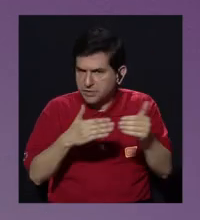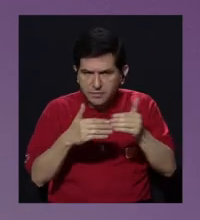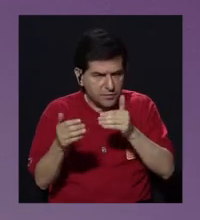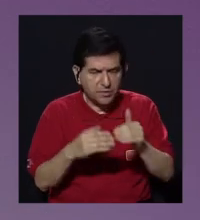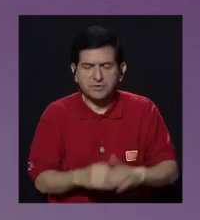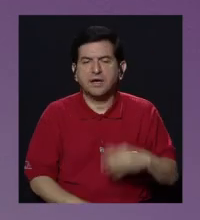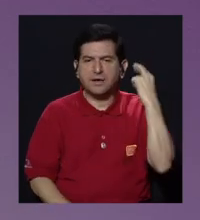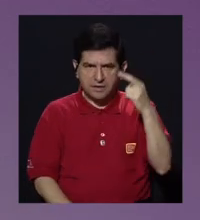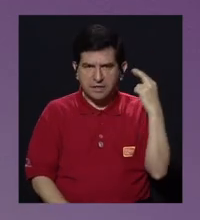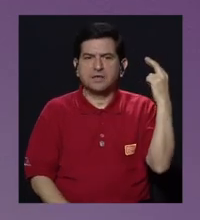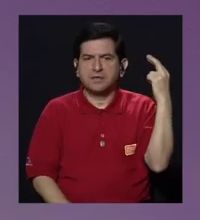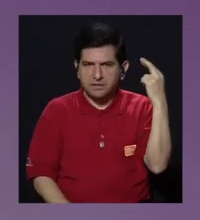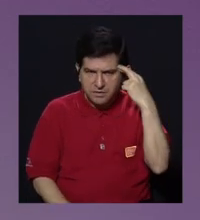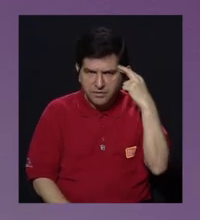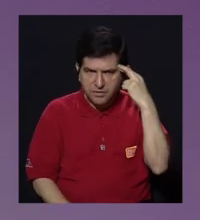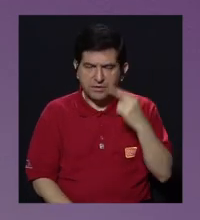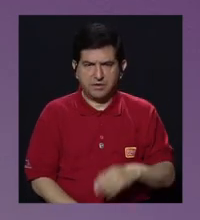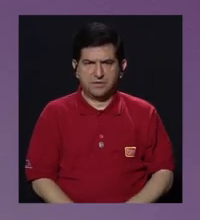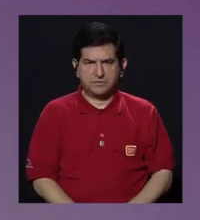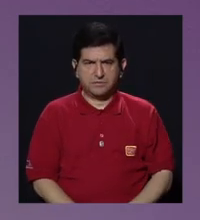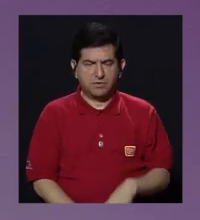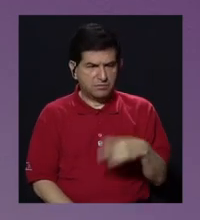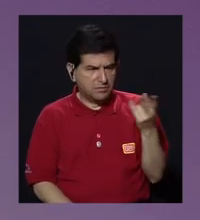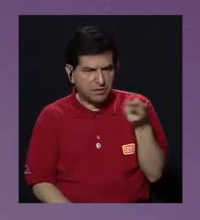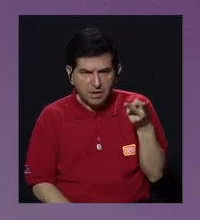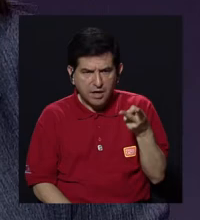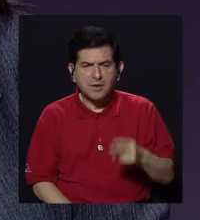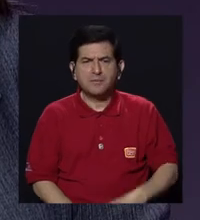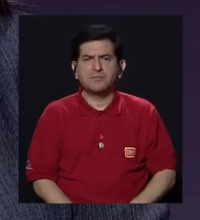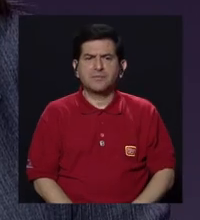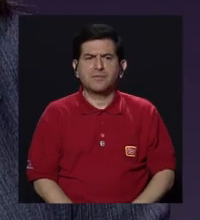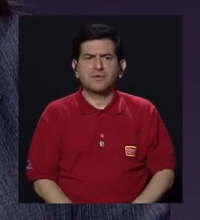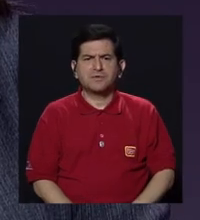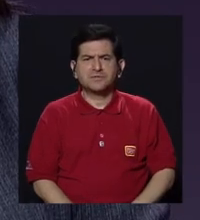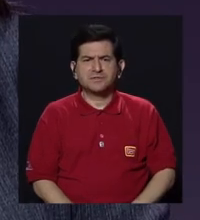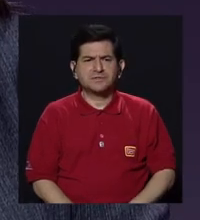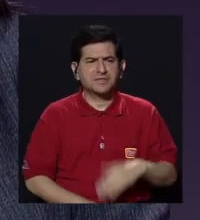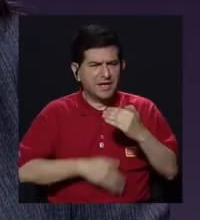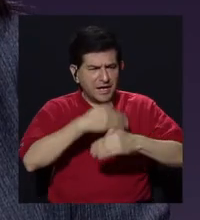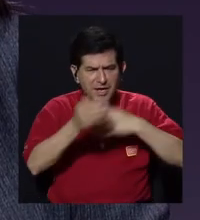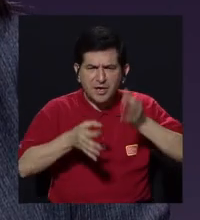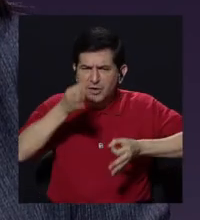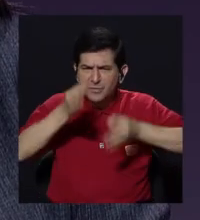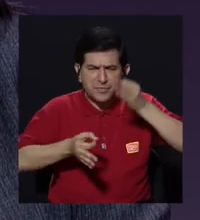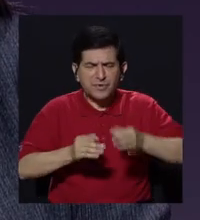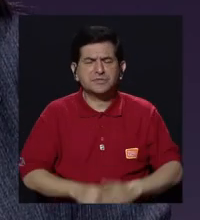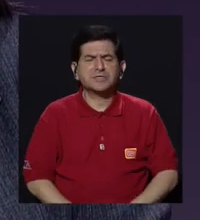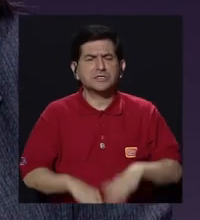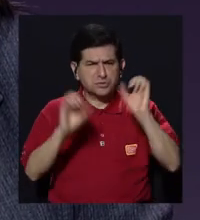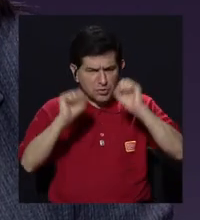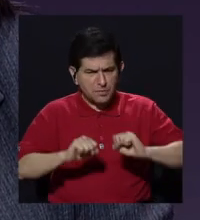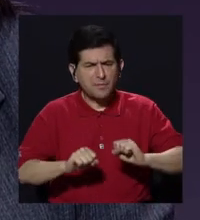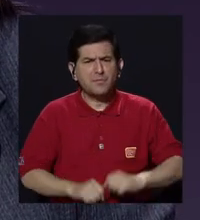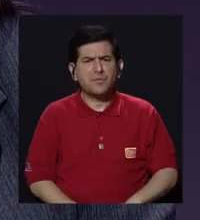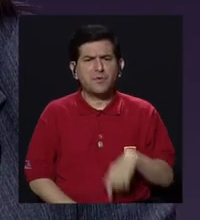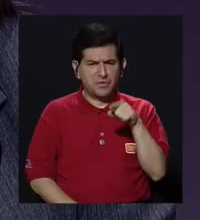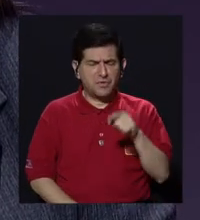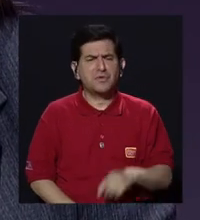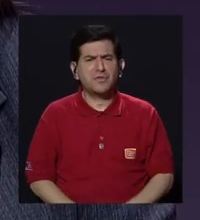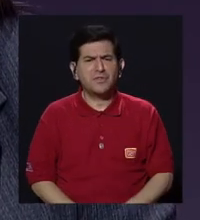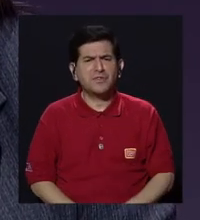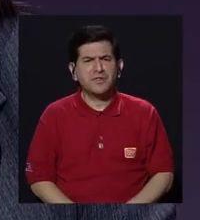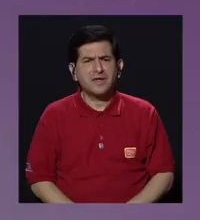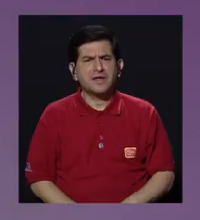me parece que es motivo de que existe en la judicialidad mucha posibilidad de reivindicarlos, pero en